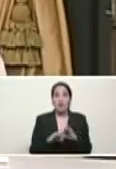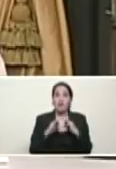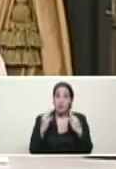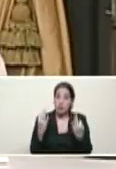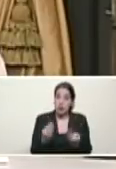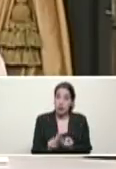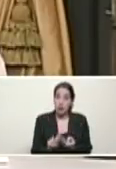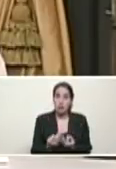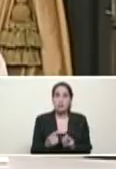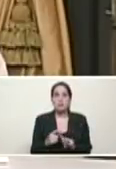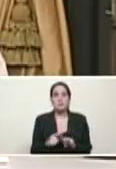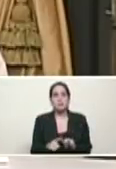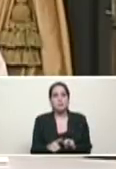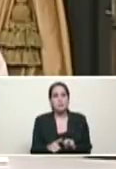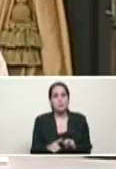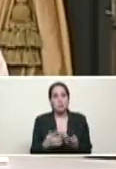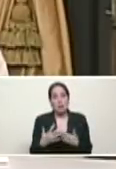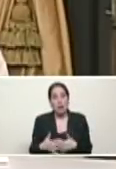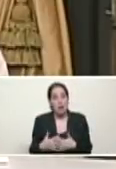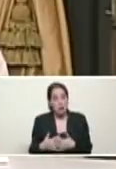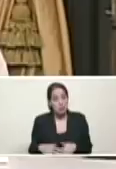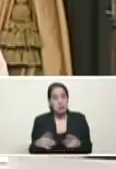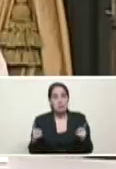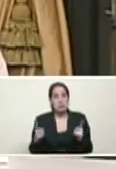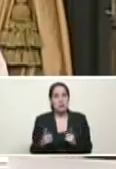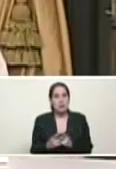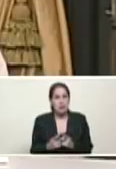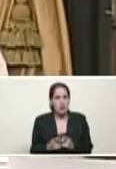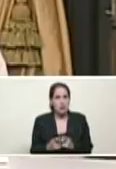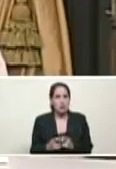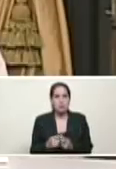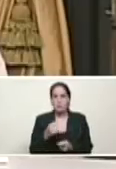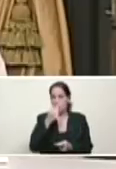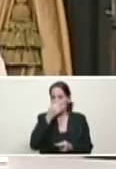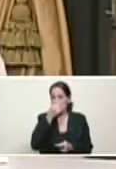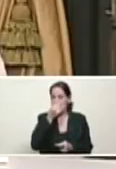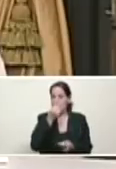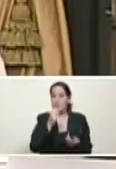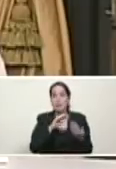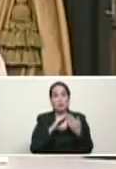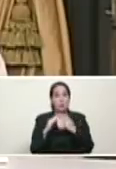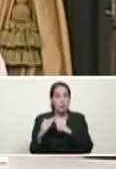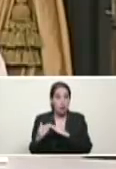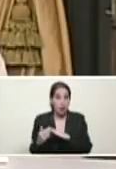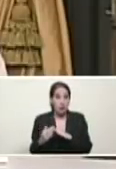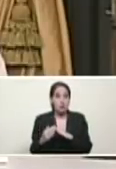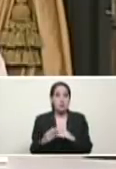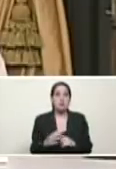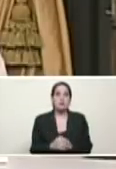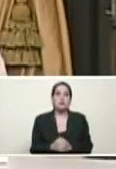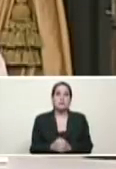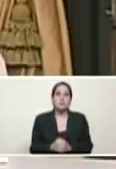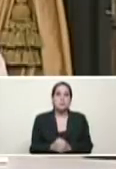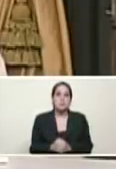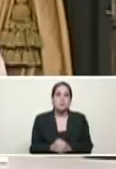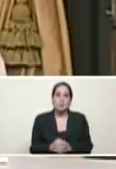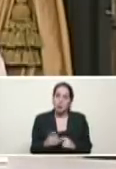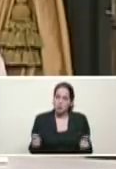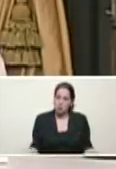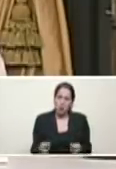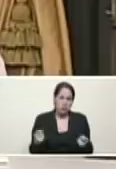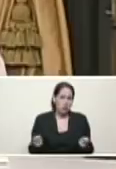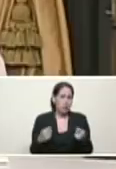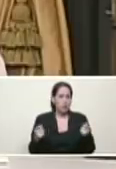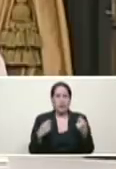familiares, a la pequeña economía, a la economía comunal, comunitaria. Vamos a promover todo